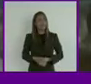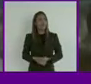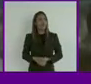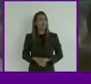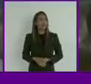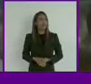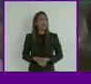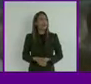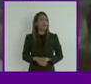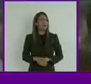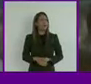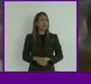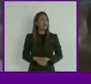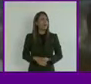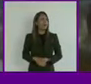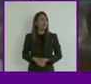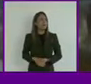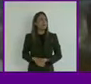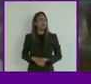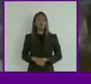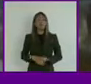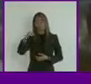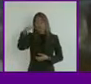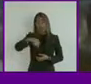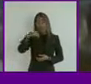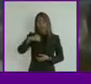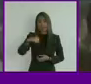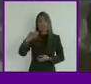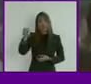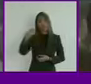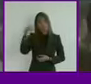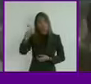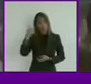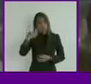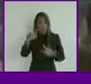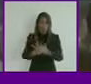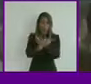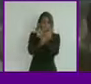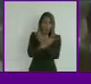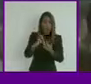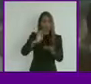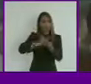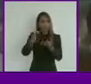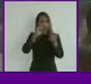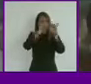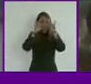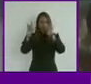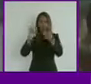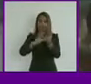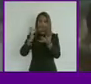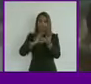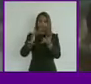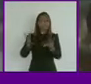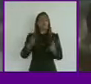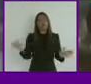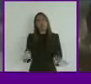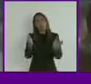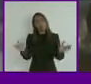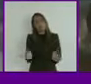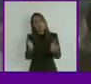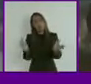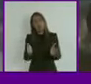me agrada mucho que se esté fomentando estos conversatorios para promover y para que se dé un seguimiento. Creo que algo que mencionó